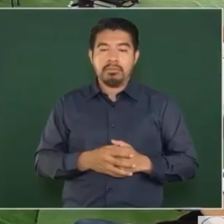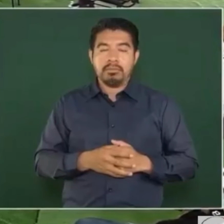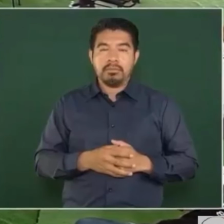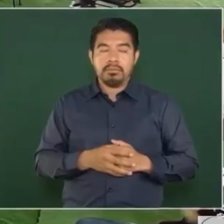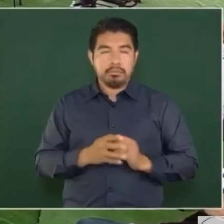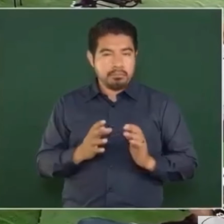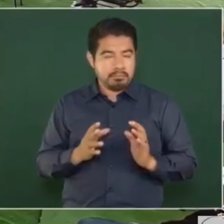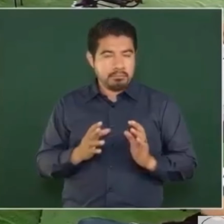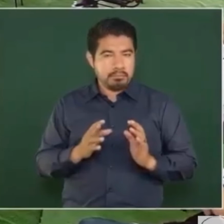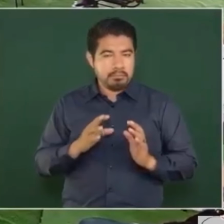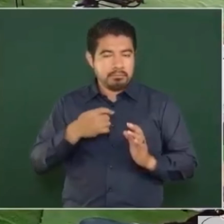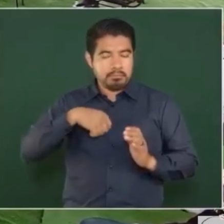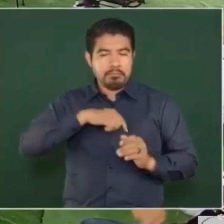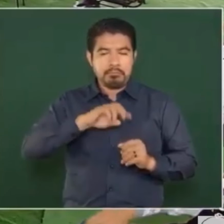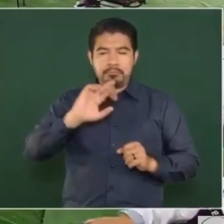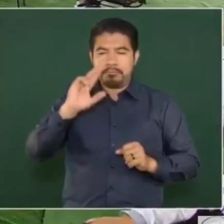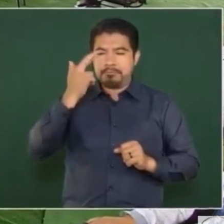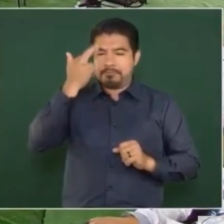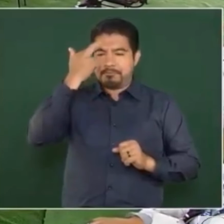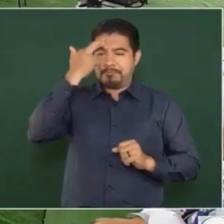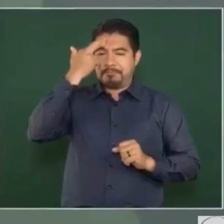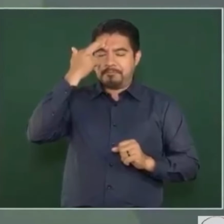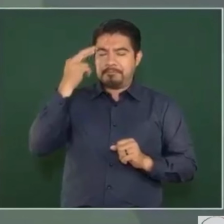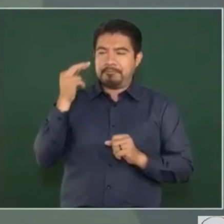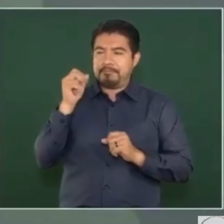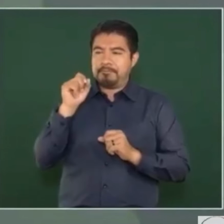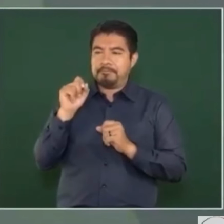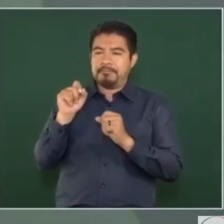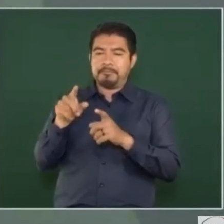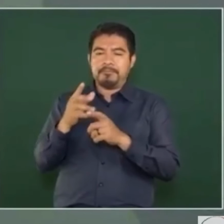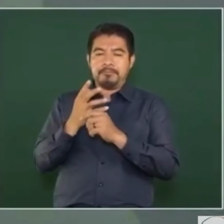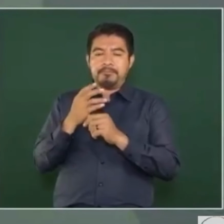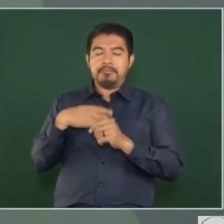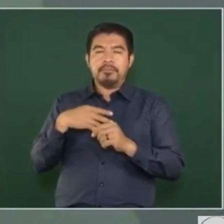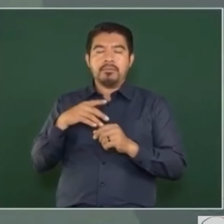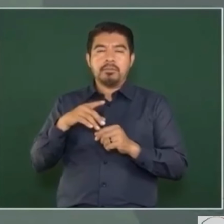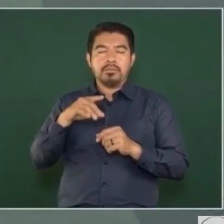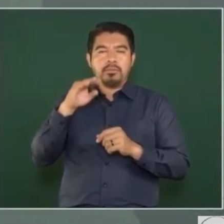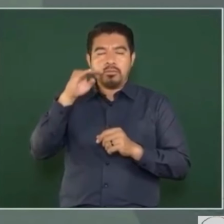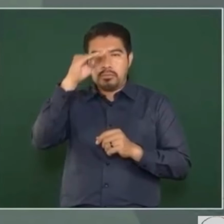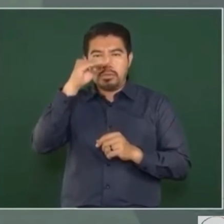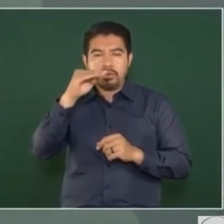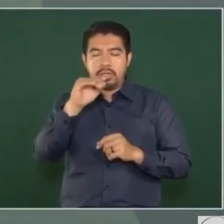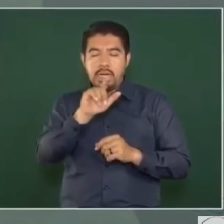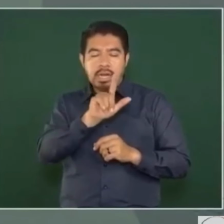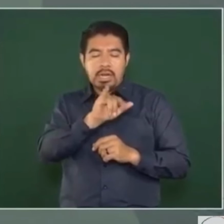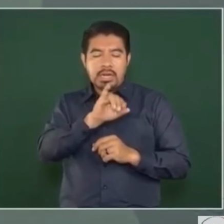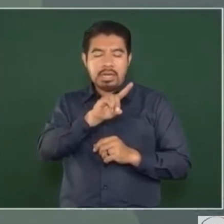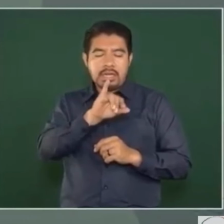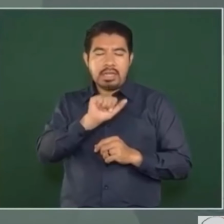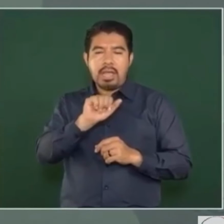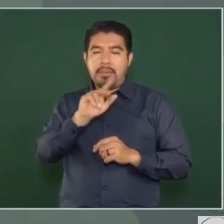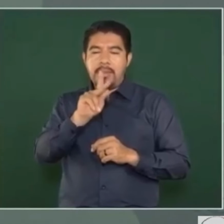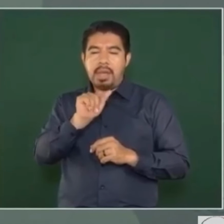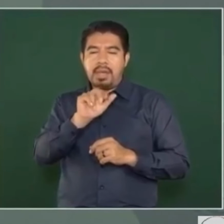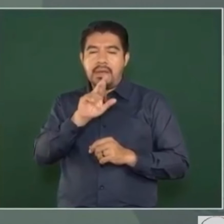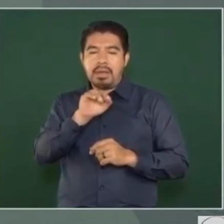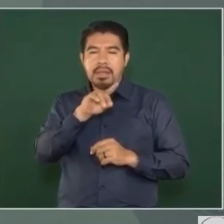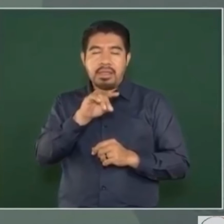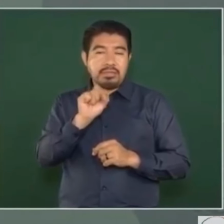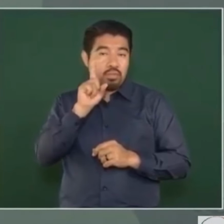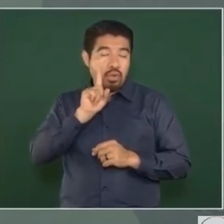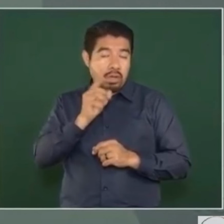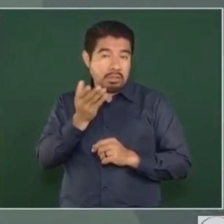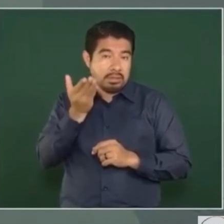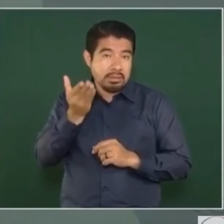Esto, recordemos que la etapa en la que está el caso de la señora Lilia Paredes es en investigación, no ha habido todavía